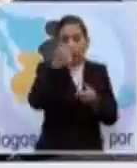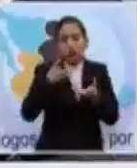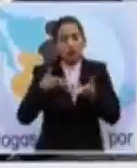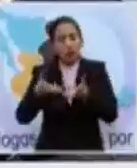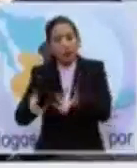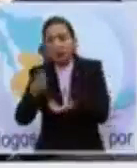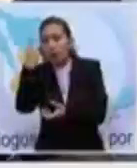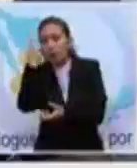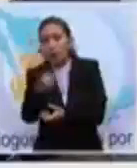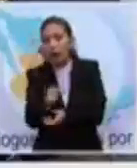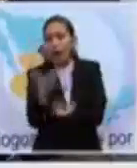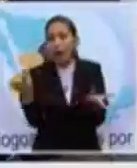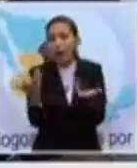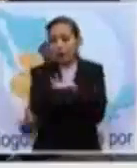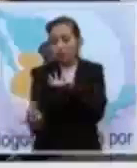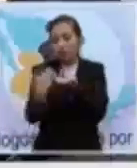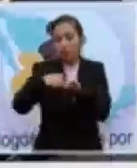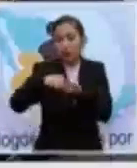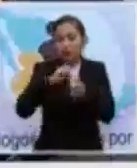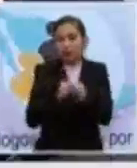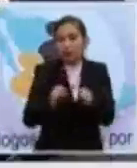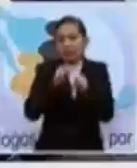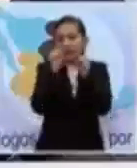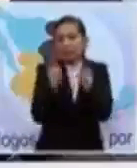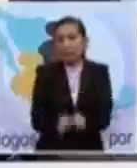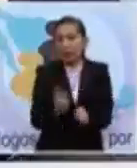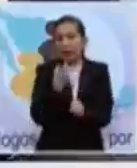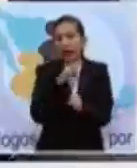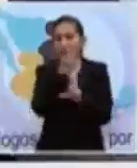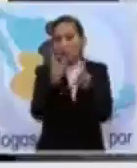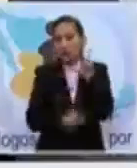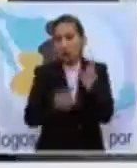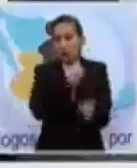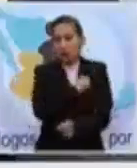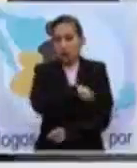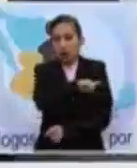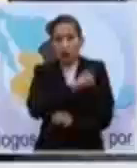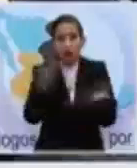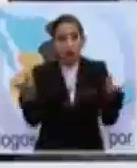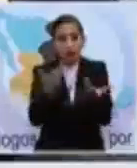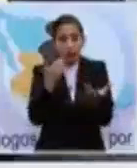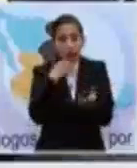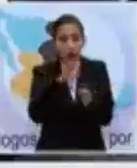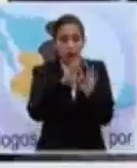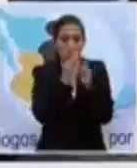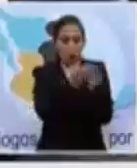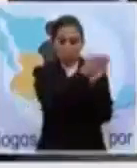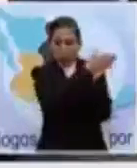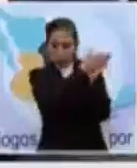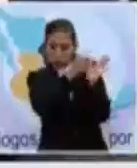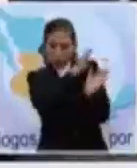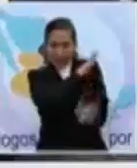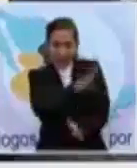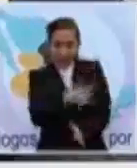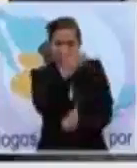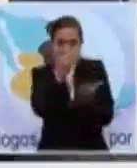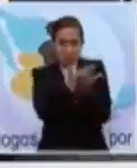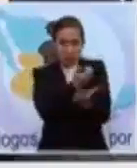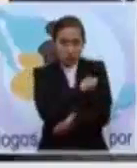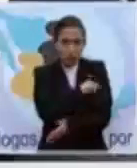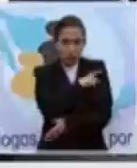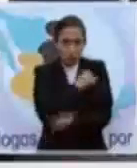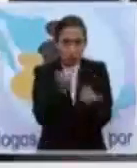se plantean para la integración del Sistema Nacional de Salud y para lograr un esquema de universalidad en los servicios de